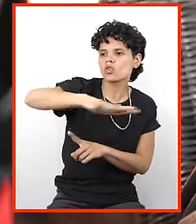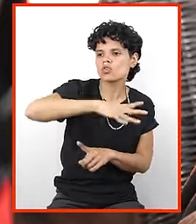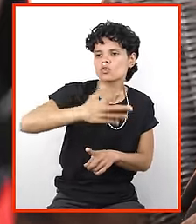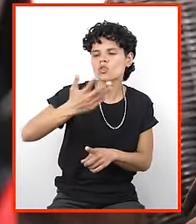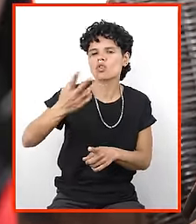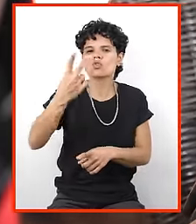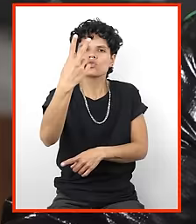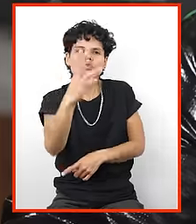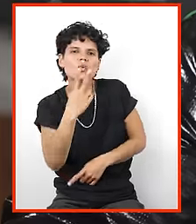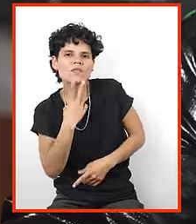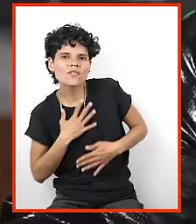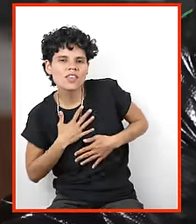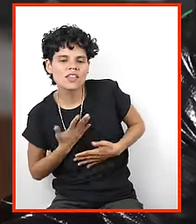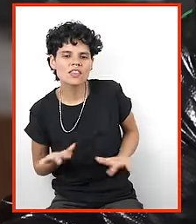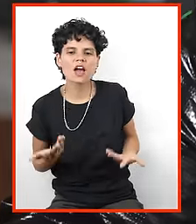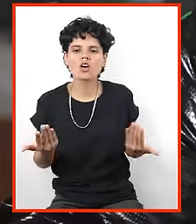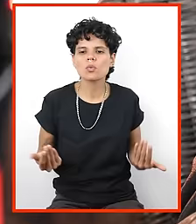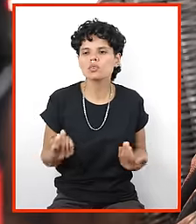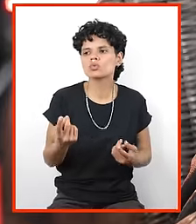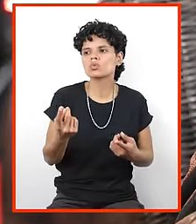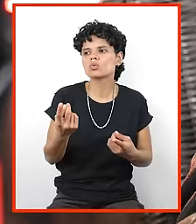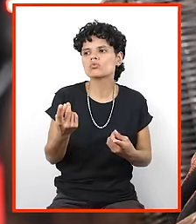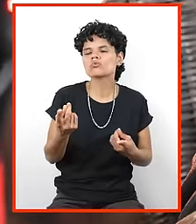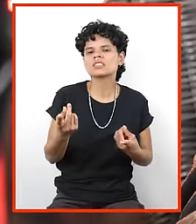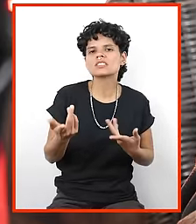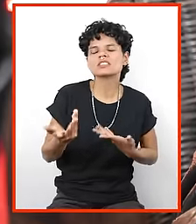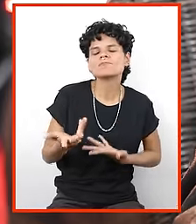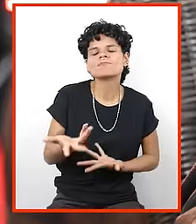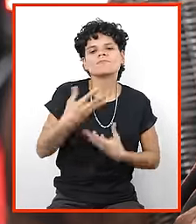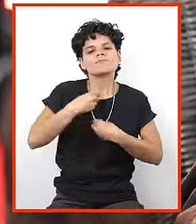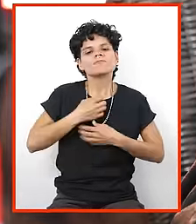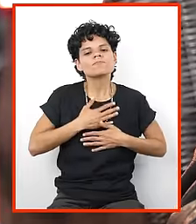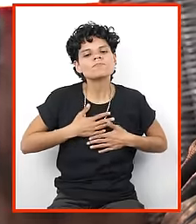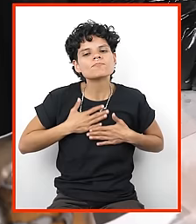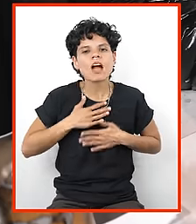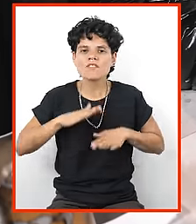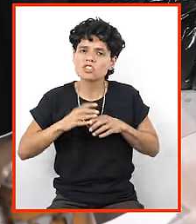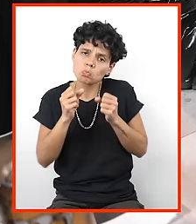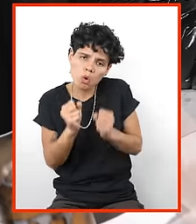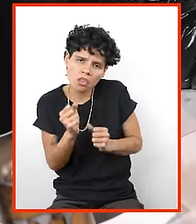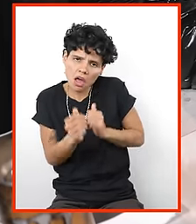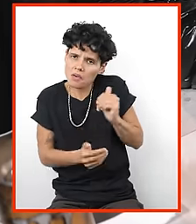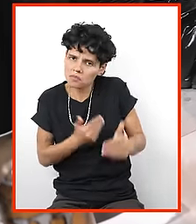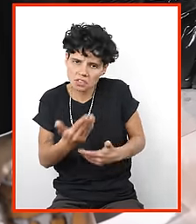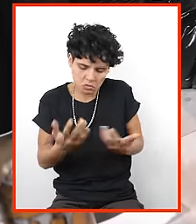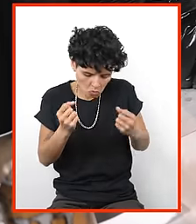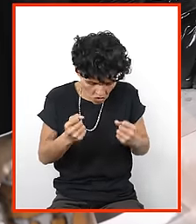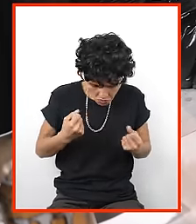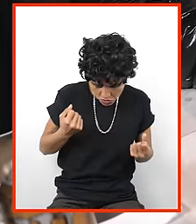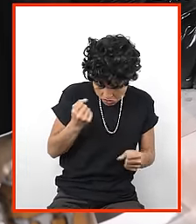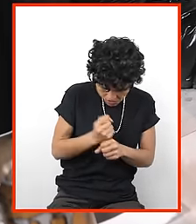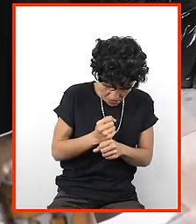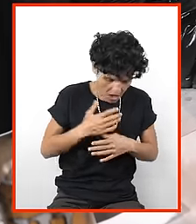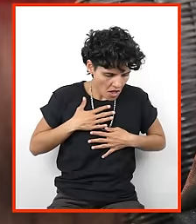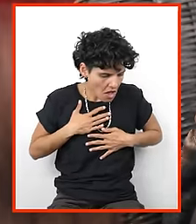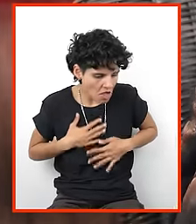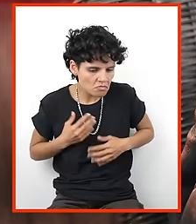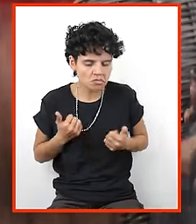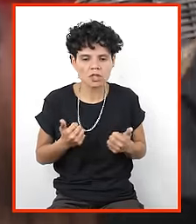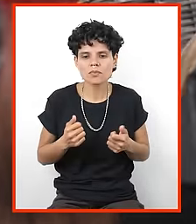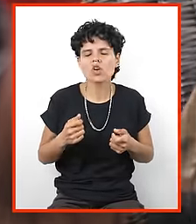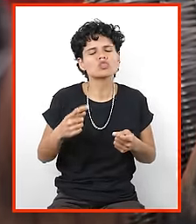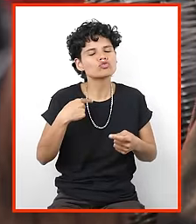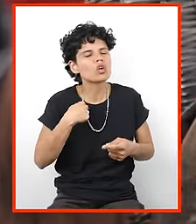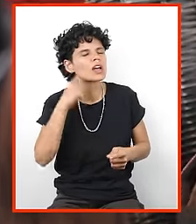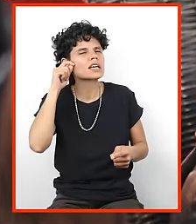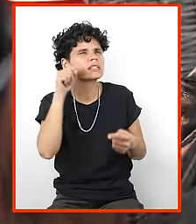tus experiencias de vida, con tus situaciones, que hay algunas que uno puede trabajar en ellas, como que personalmente y decidir, ok, esto lo